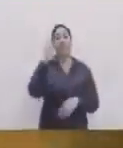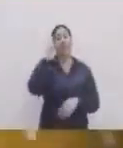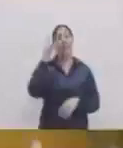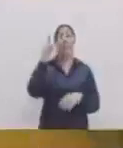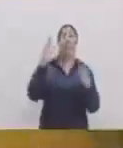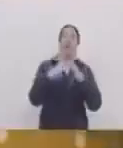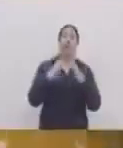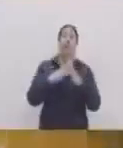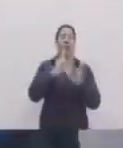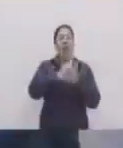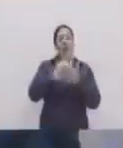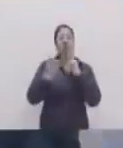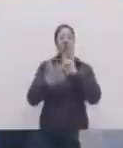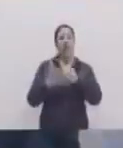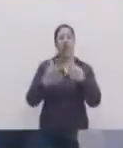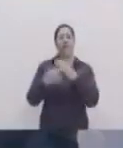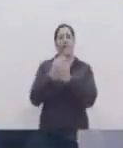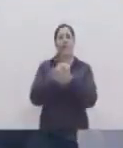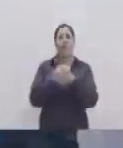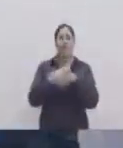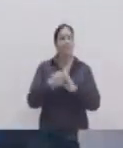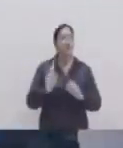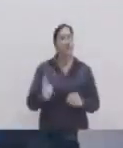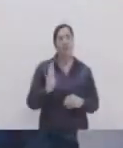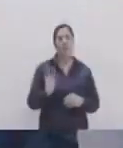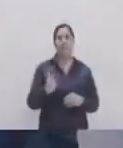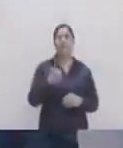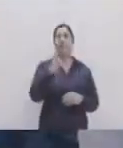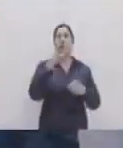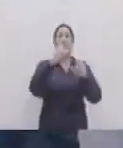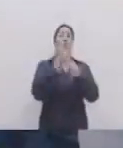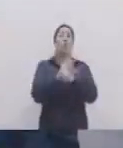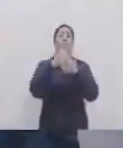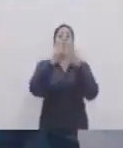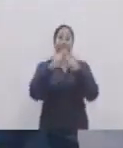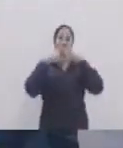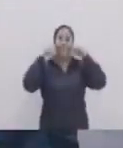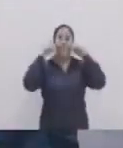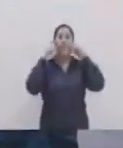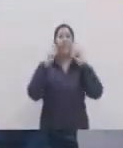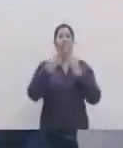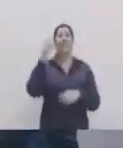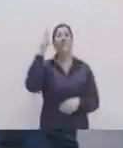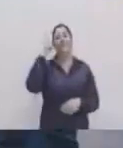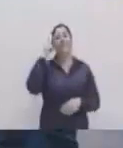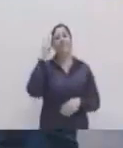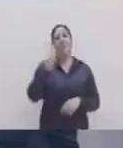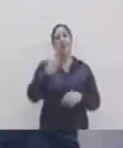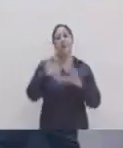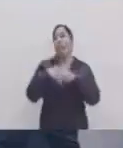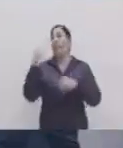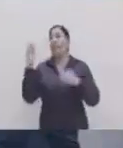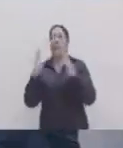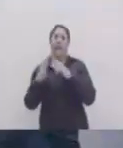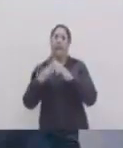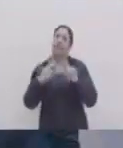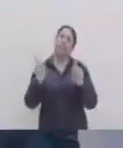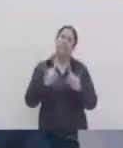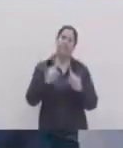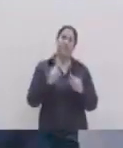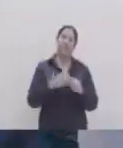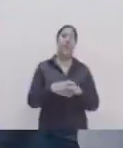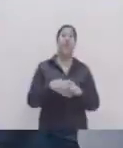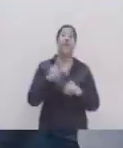Recuerden a todos en casa lavarse muy bien las manos, hacerlo constantemente y utilizar siempre su mascarilla. Recuerden no salir de casa si no es